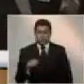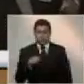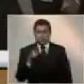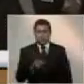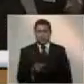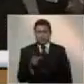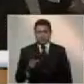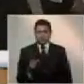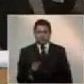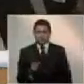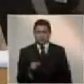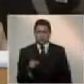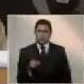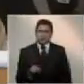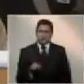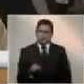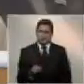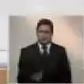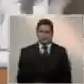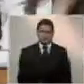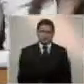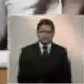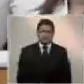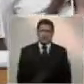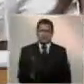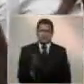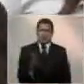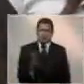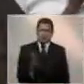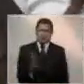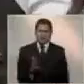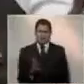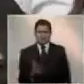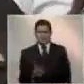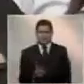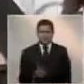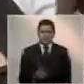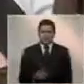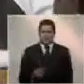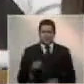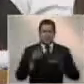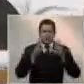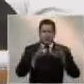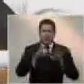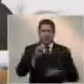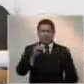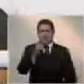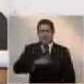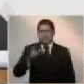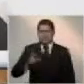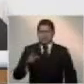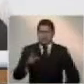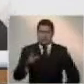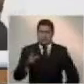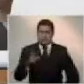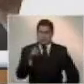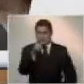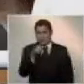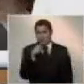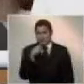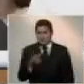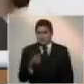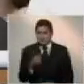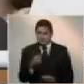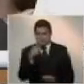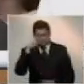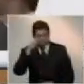personas que estamos afectadas en esta situación. Aproximadamente van casi 80 personas afectadas por esta